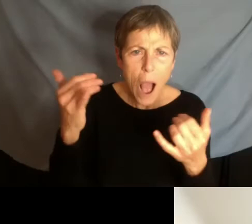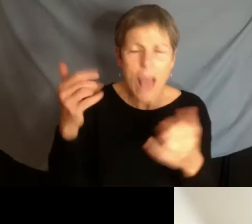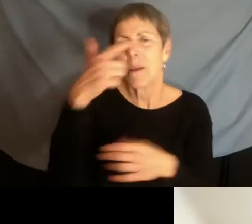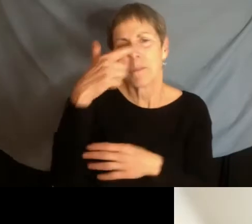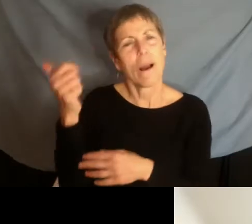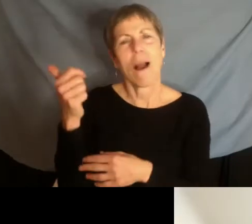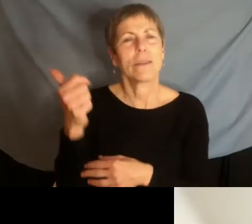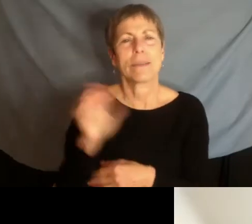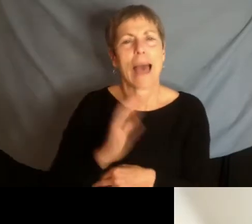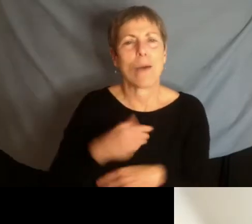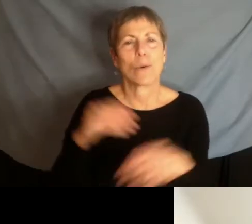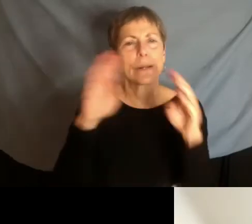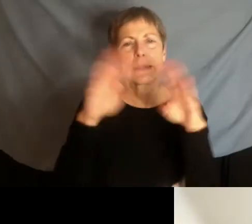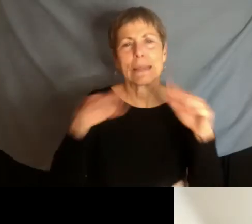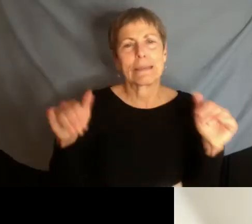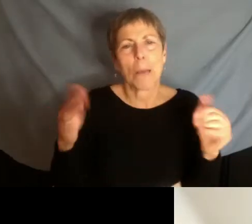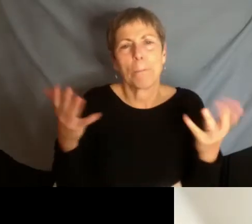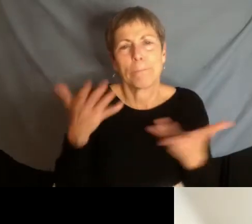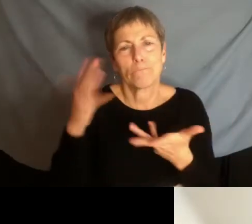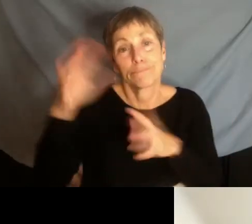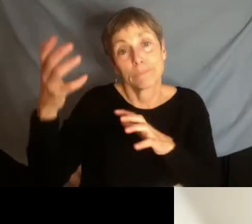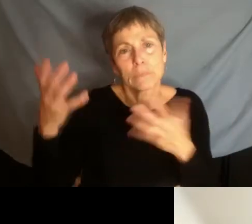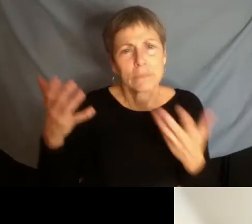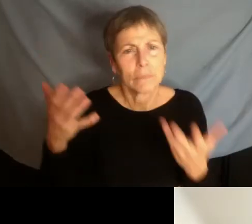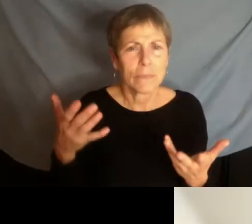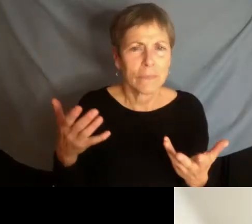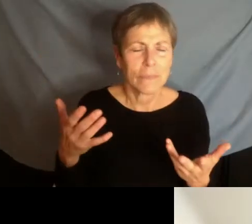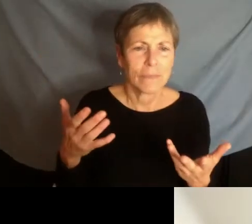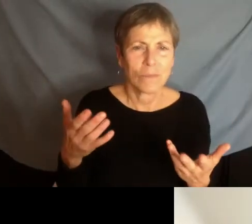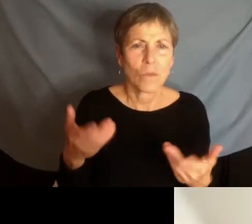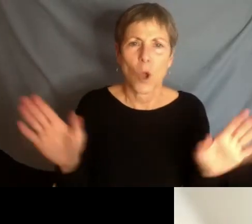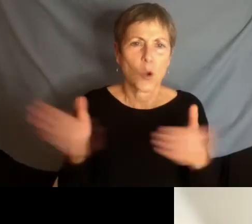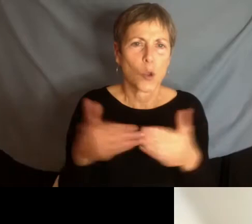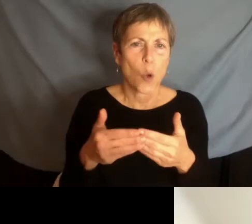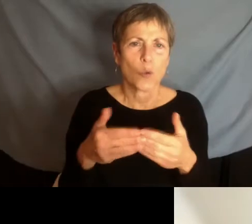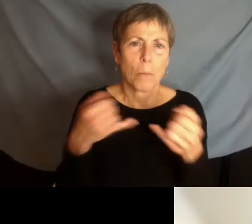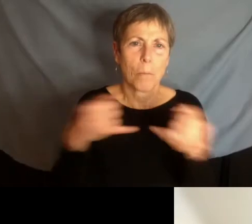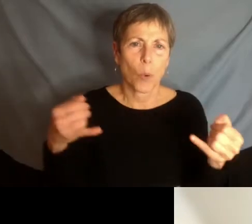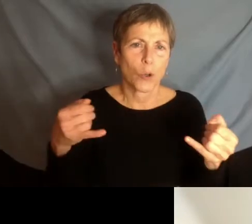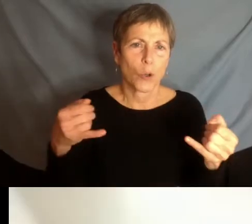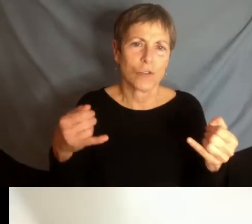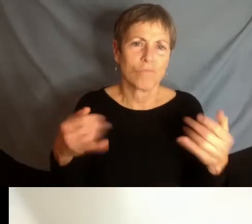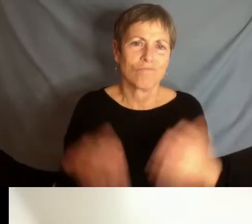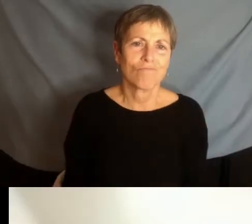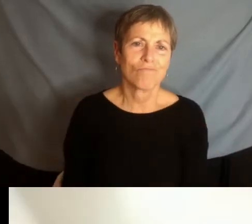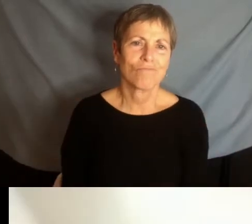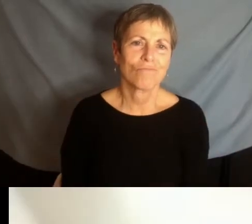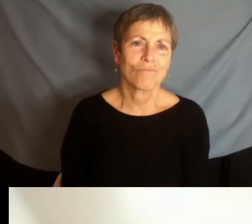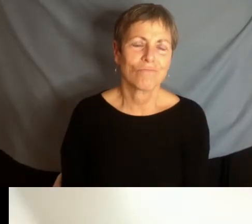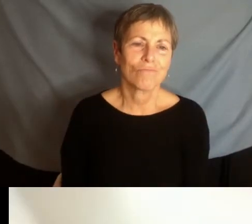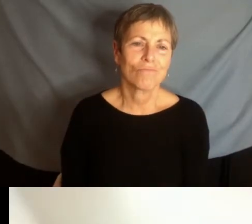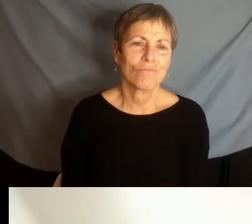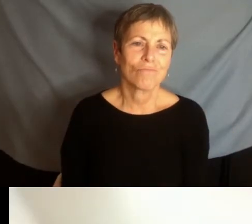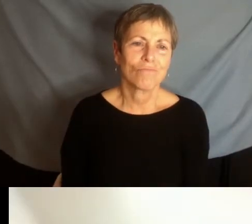con una tarjeta verde es porque nosotros tenemos el tipo de sistema que nosotros tenemos, que es esencialmente fronteras cerradas.